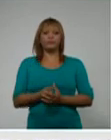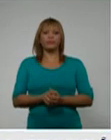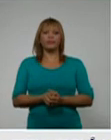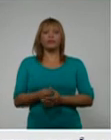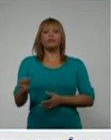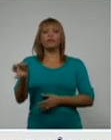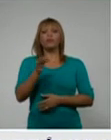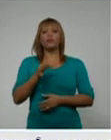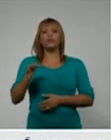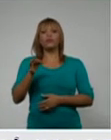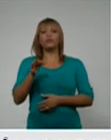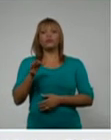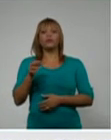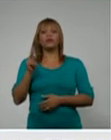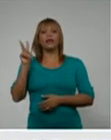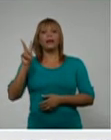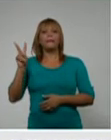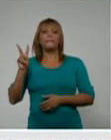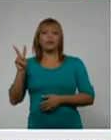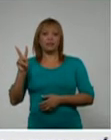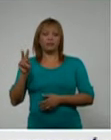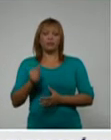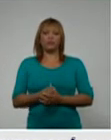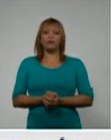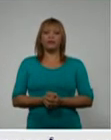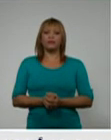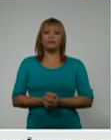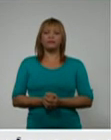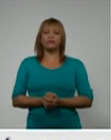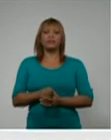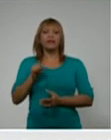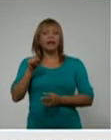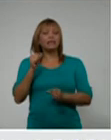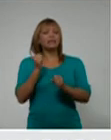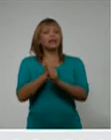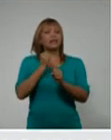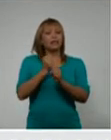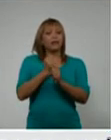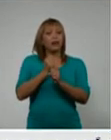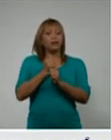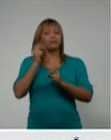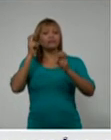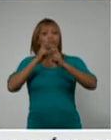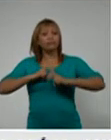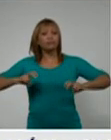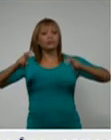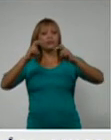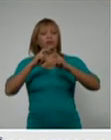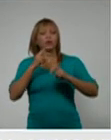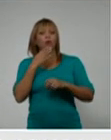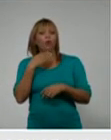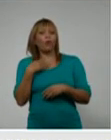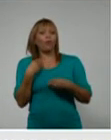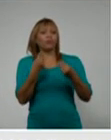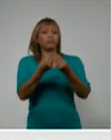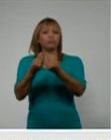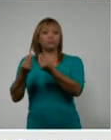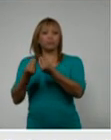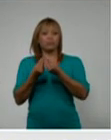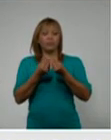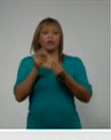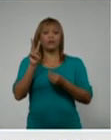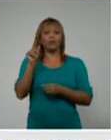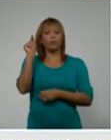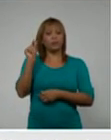de Venezuela, en los cuales se está precisando la fuente de infección de 2 de ellos.